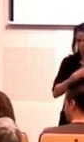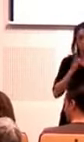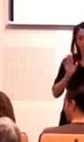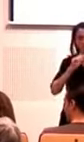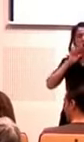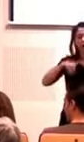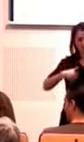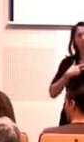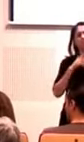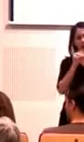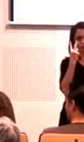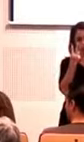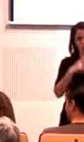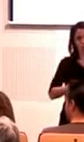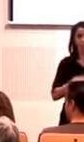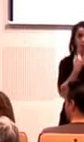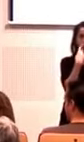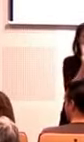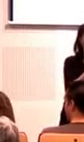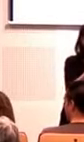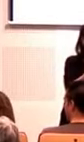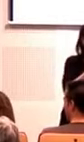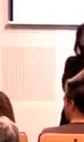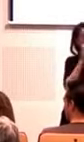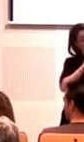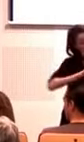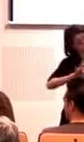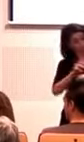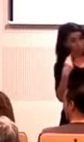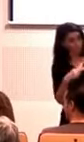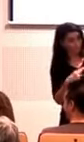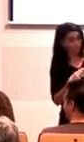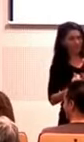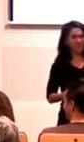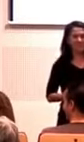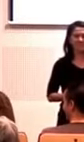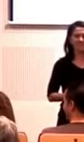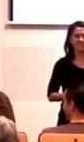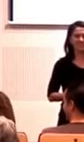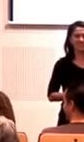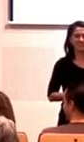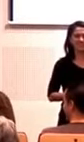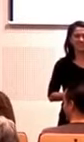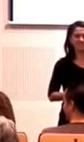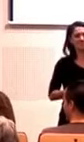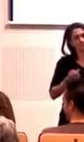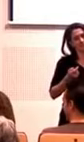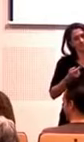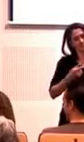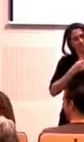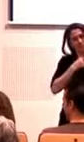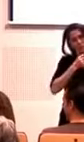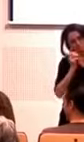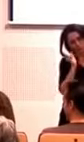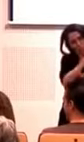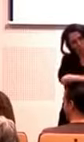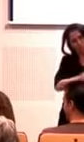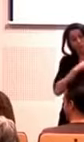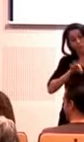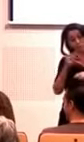sí, tengo dos, el chocolate y el sustituto del chocolate. Casi que me gusta bastante más el sustituto del chocolate, la